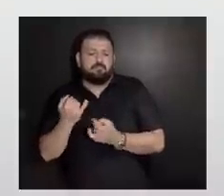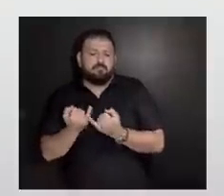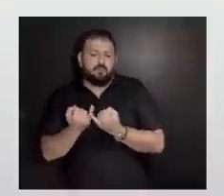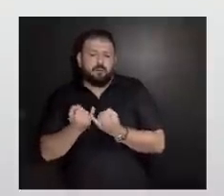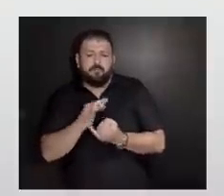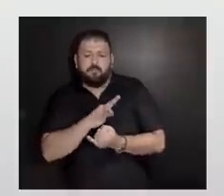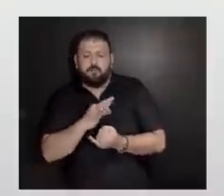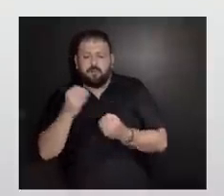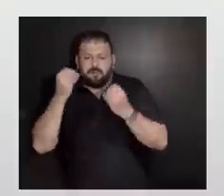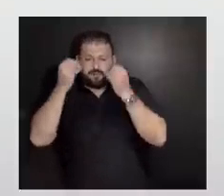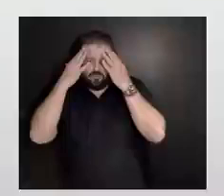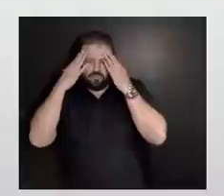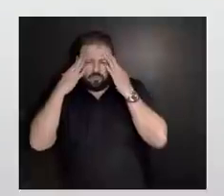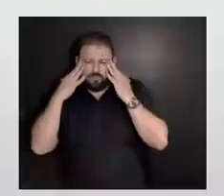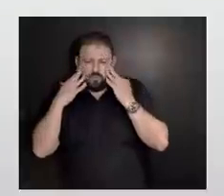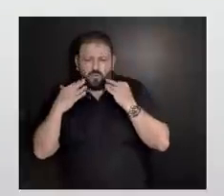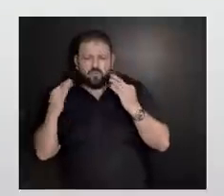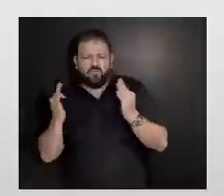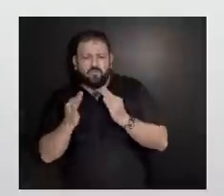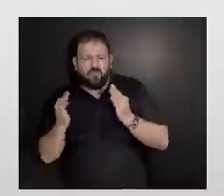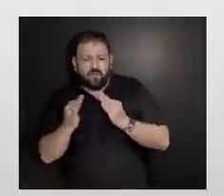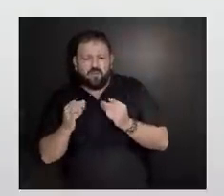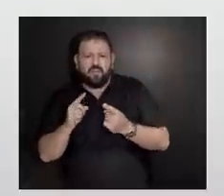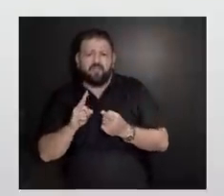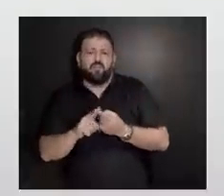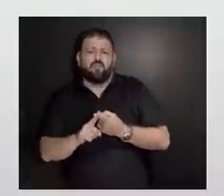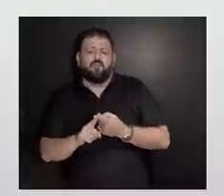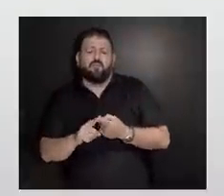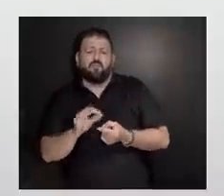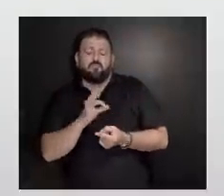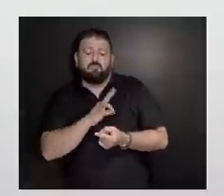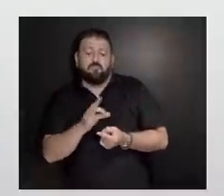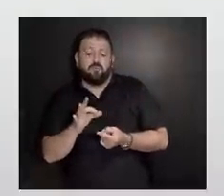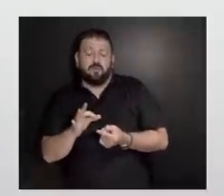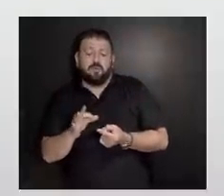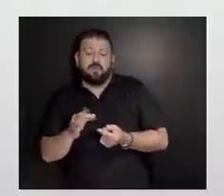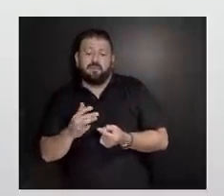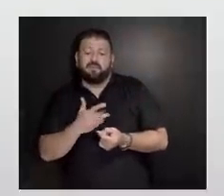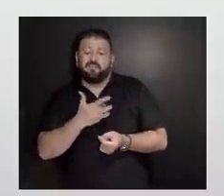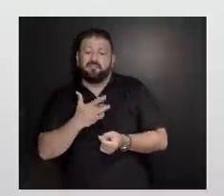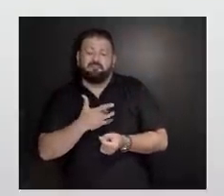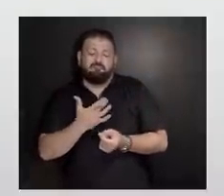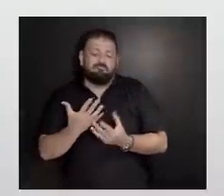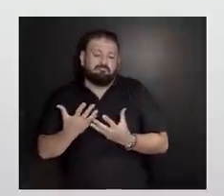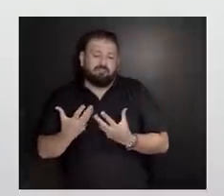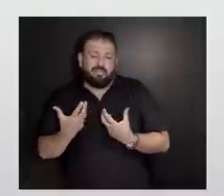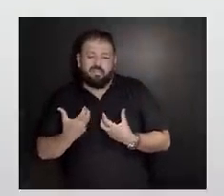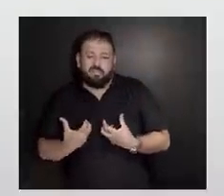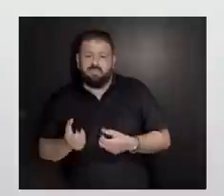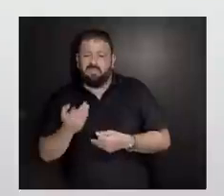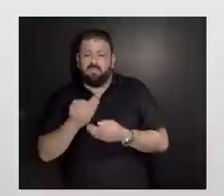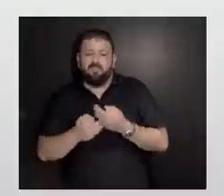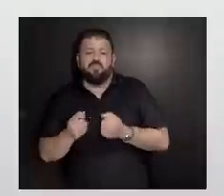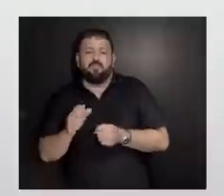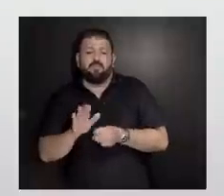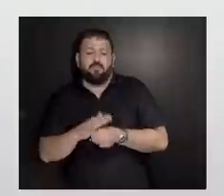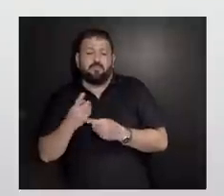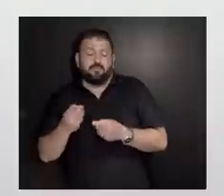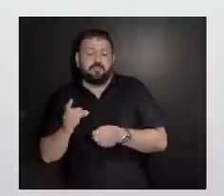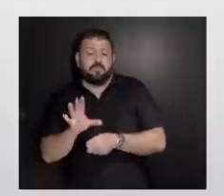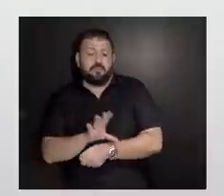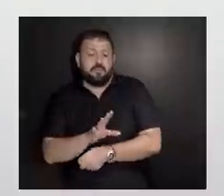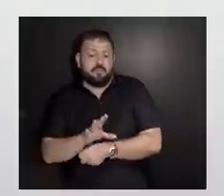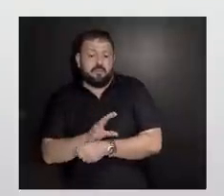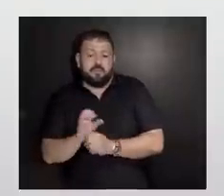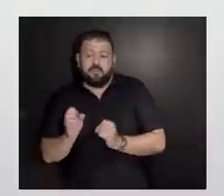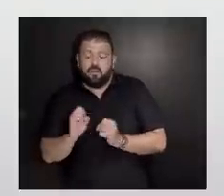frío, puede haber cambios en el estado de ánimo porque afectan en este caso a lo que es el área adrenérgica que